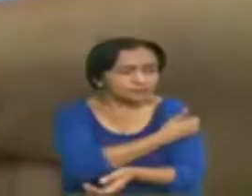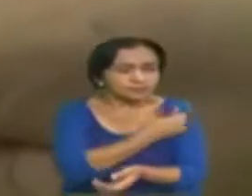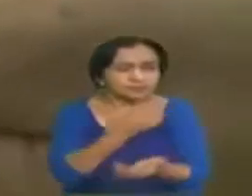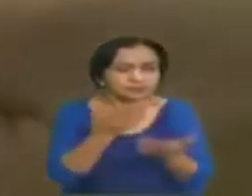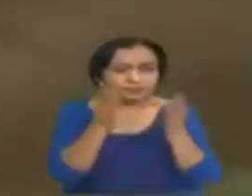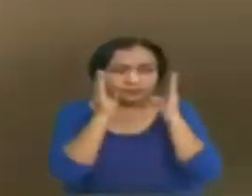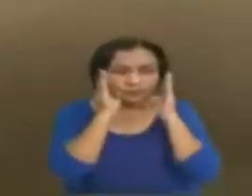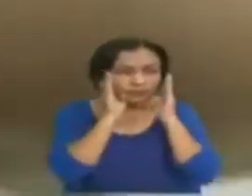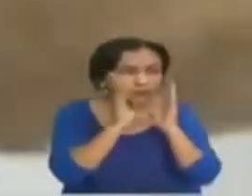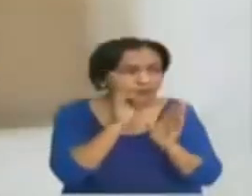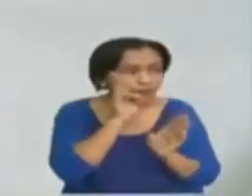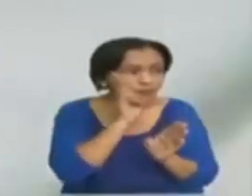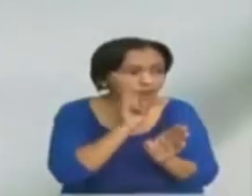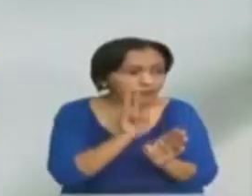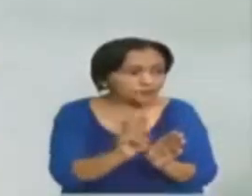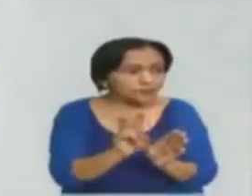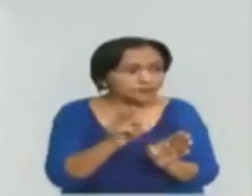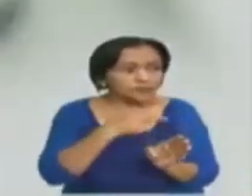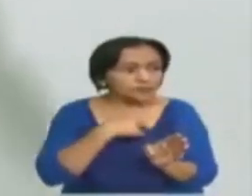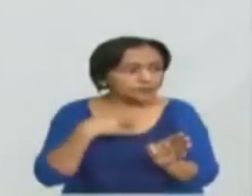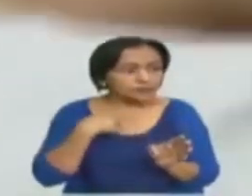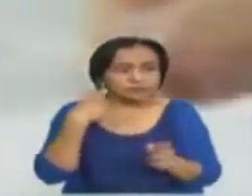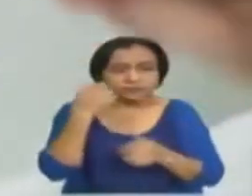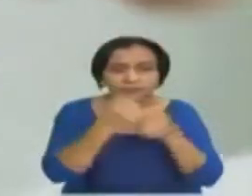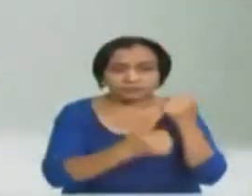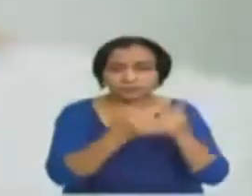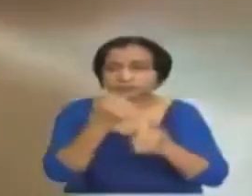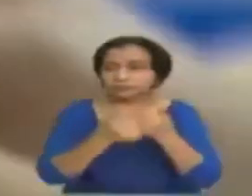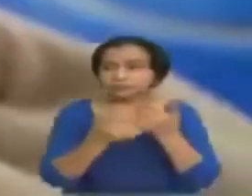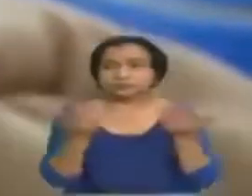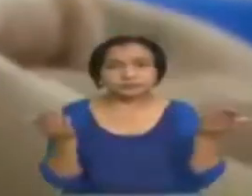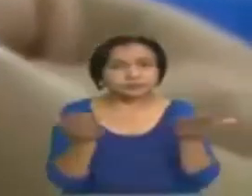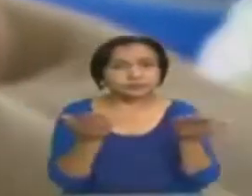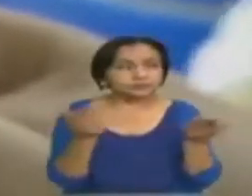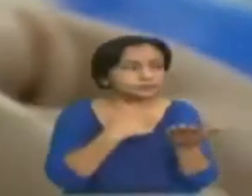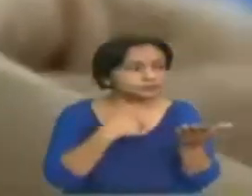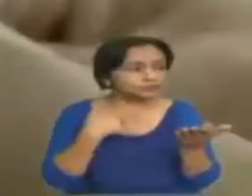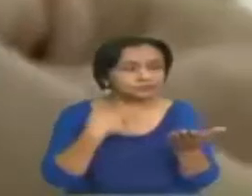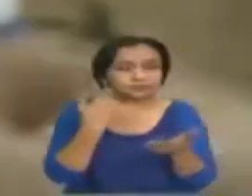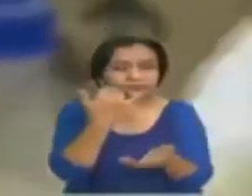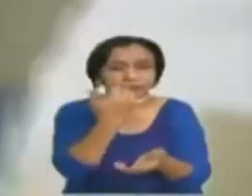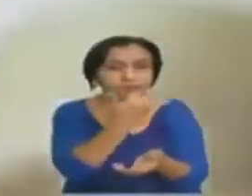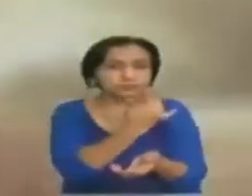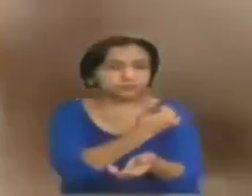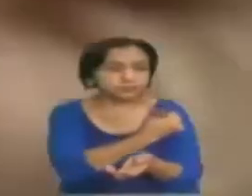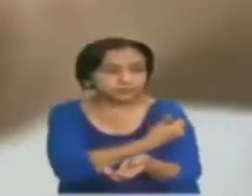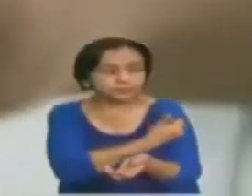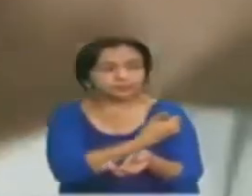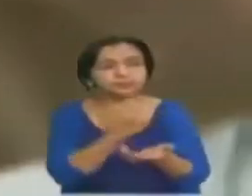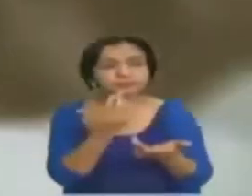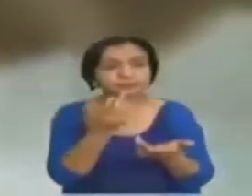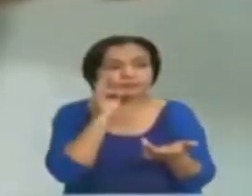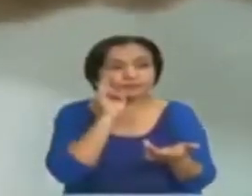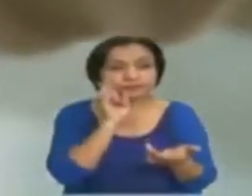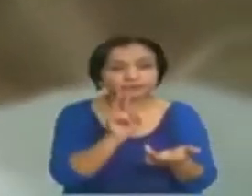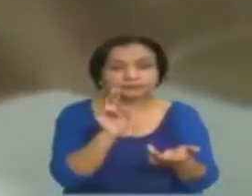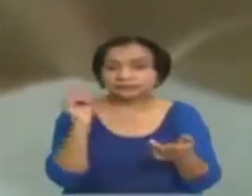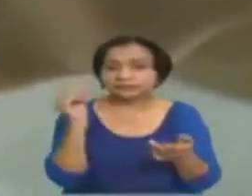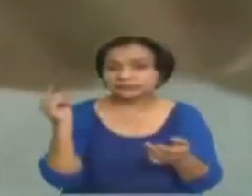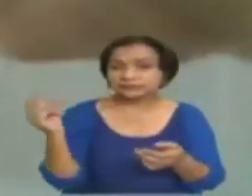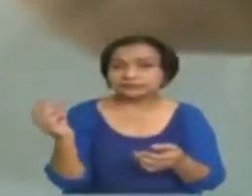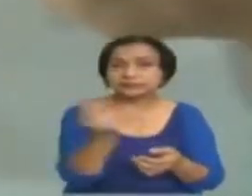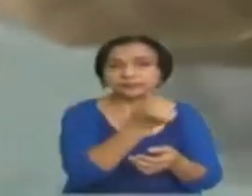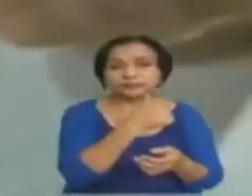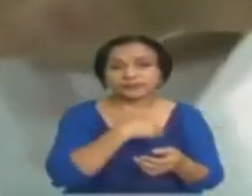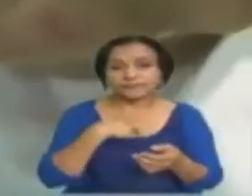Hospital Primario Yolanda Mayorga, Hospital Primario Nilda Patricia, en Ciudad Sandino y en Somoto el día de mañana, en la